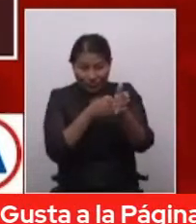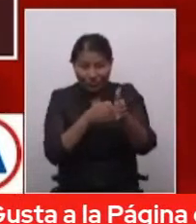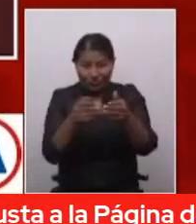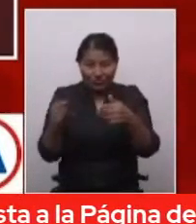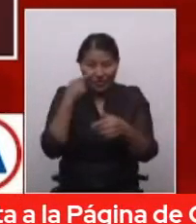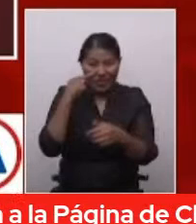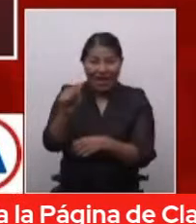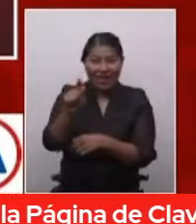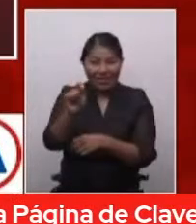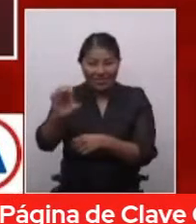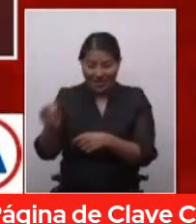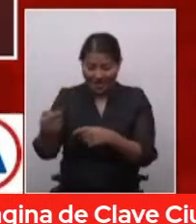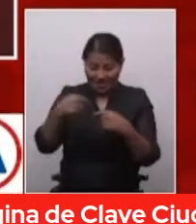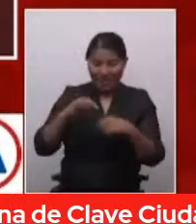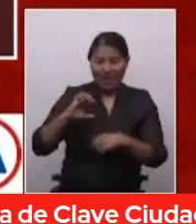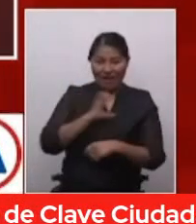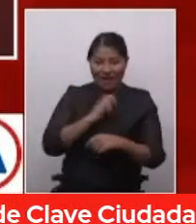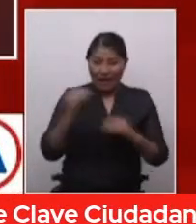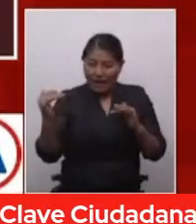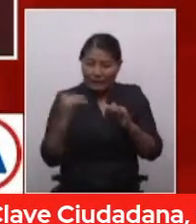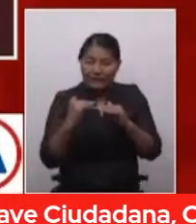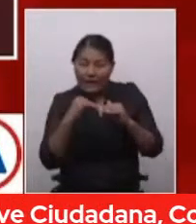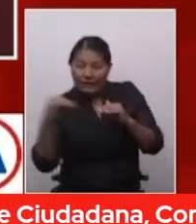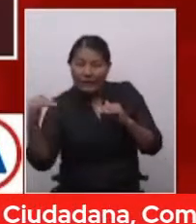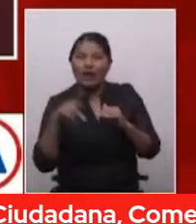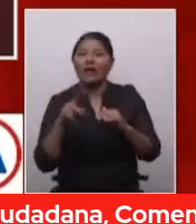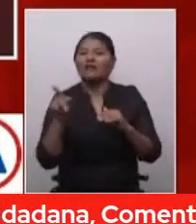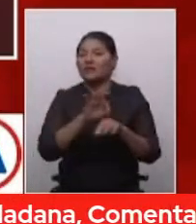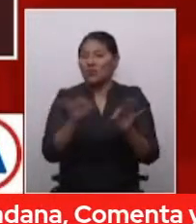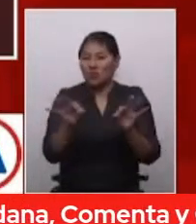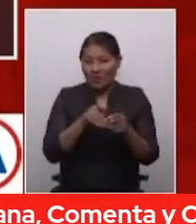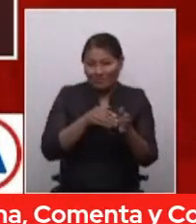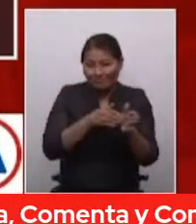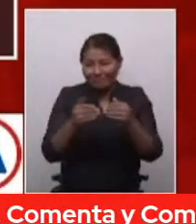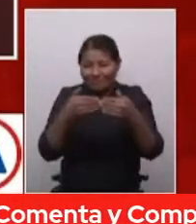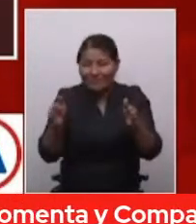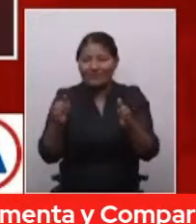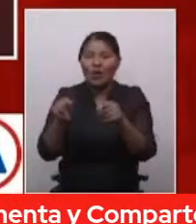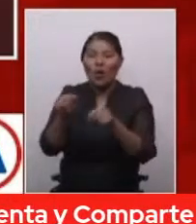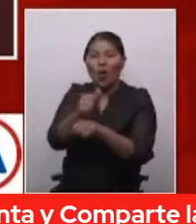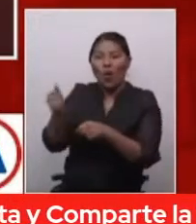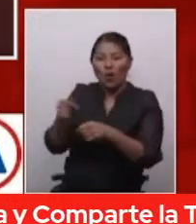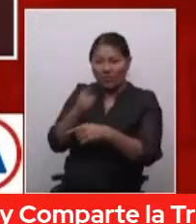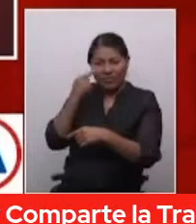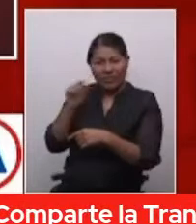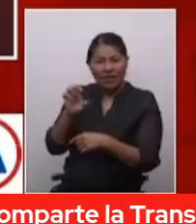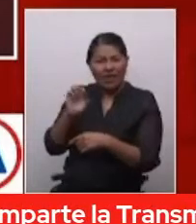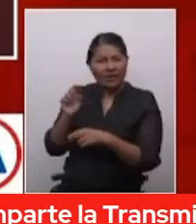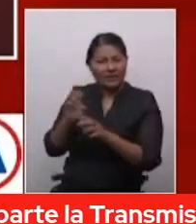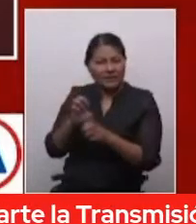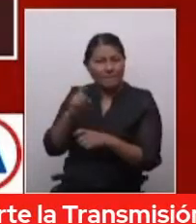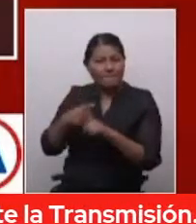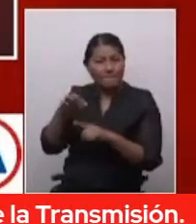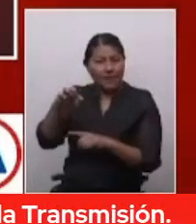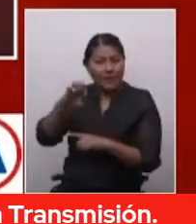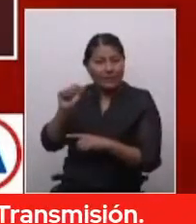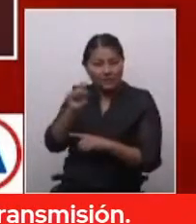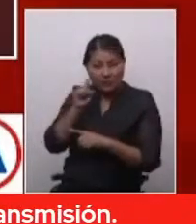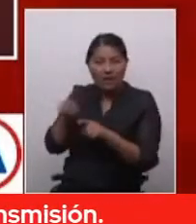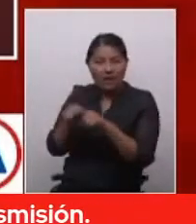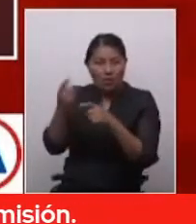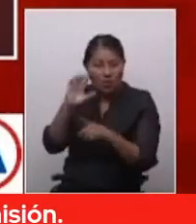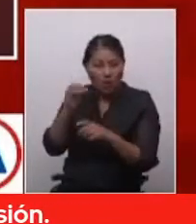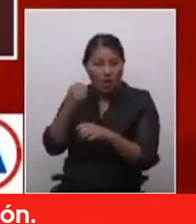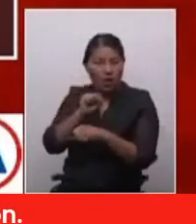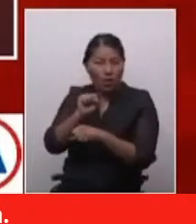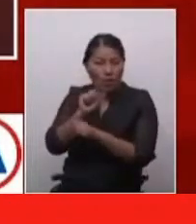38 kilómetros, también hay que destrabar el Sanjón, la vía expresa, que debería llegar San Juan de